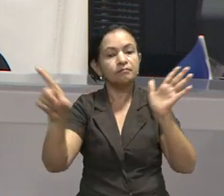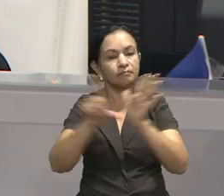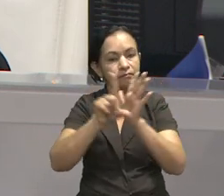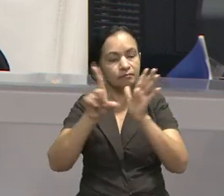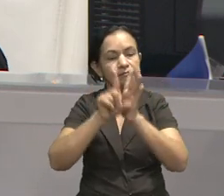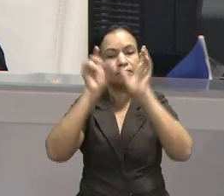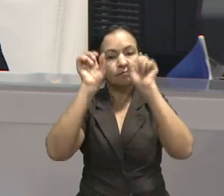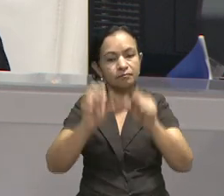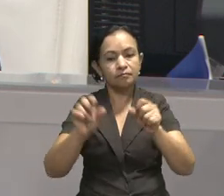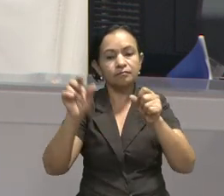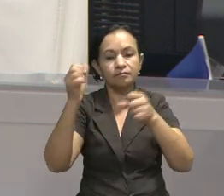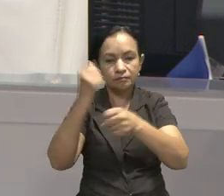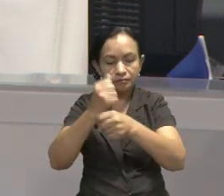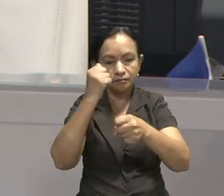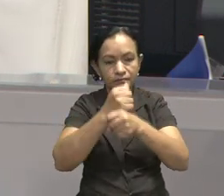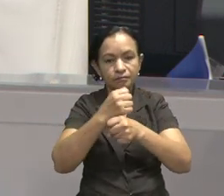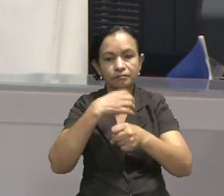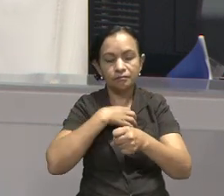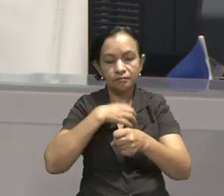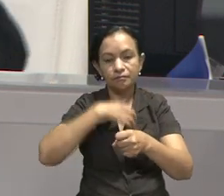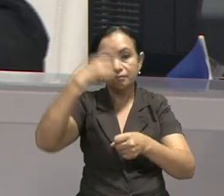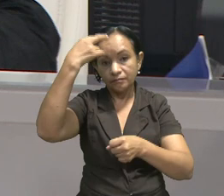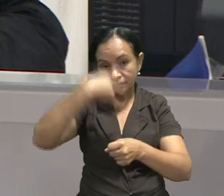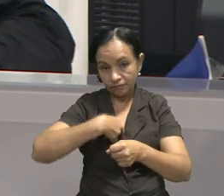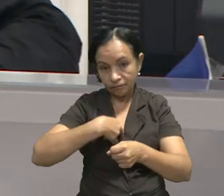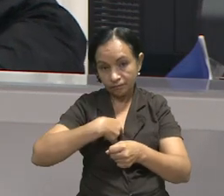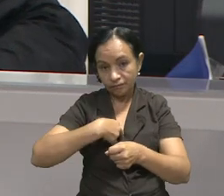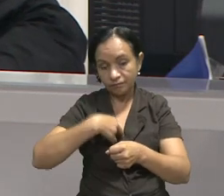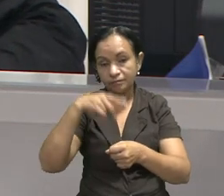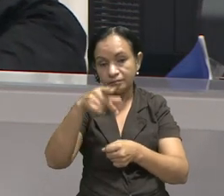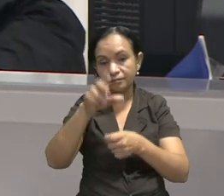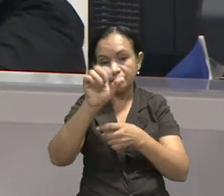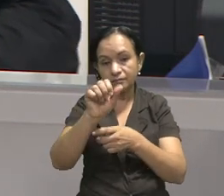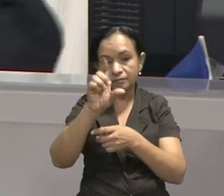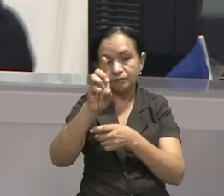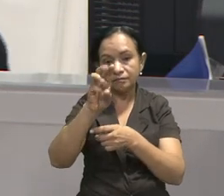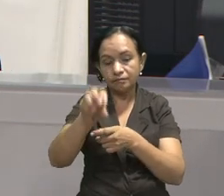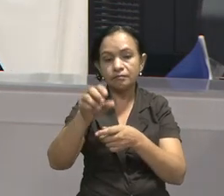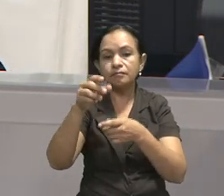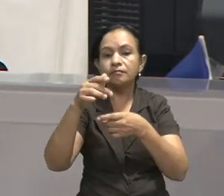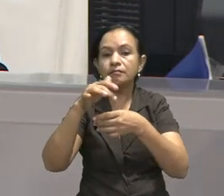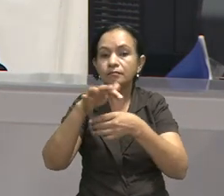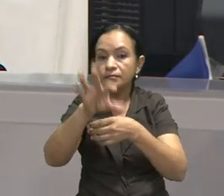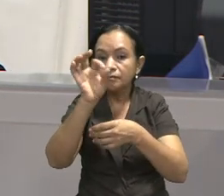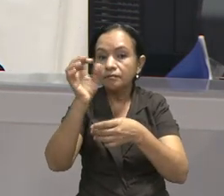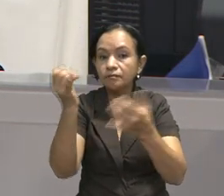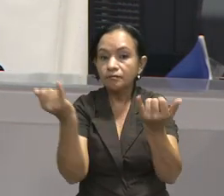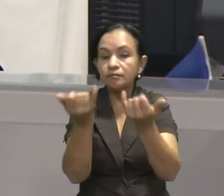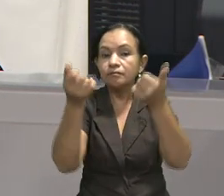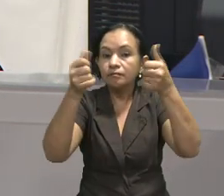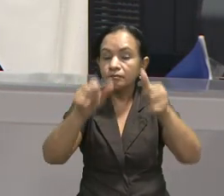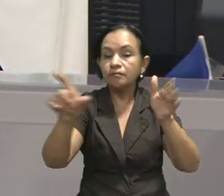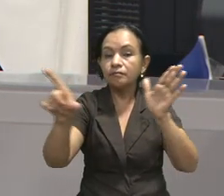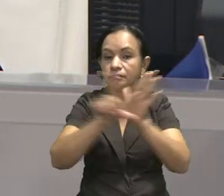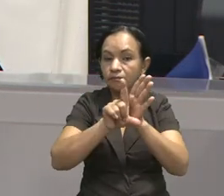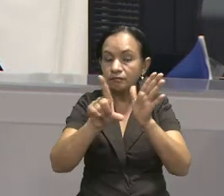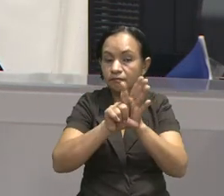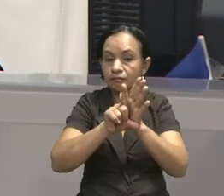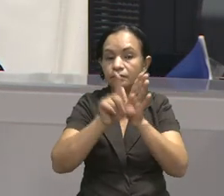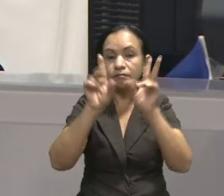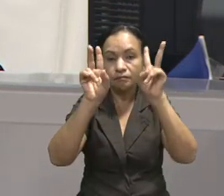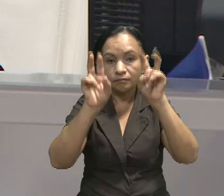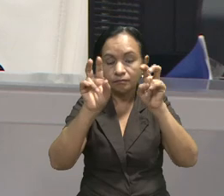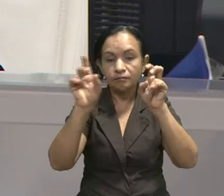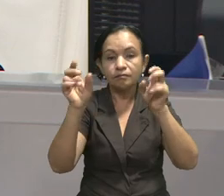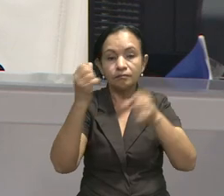perciba en el ejercicio de funciones. Este acto administrativo prestará mérito ejecutivo conforme lo establecido en la ley de la materia